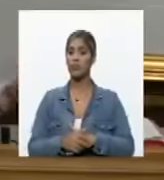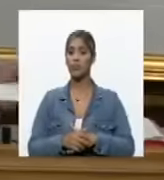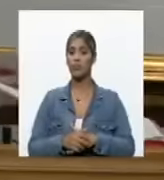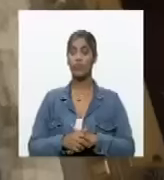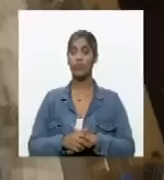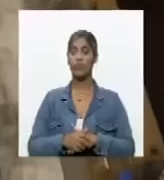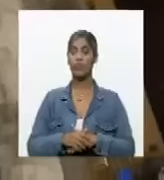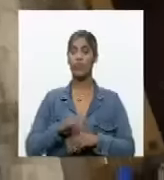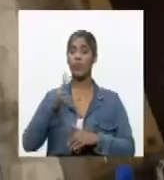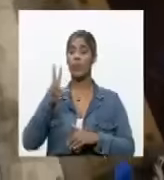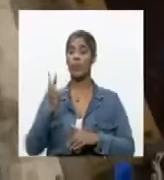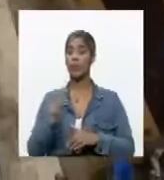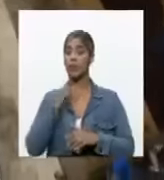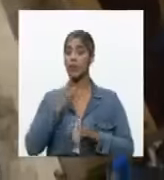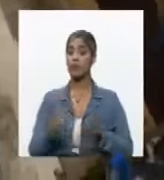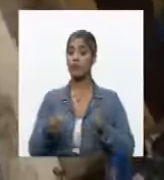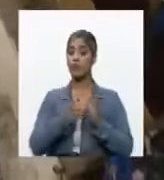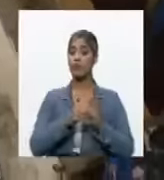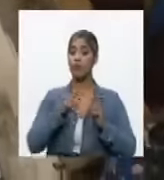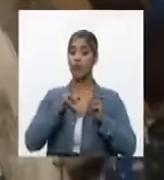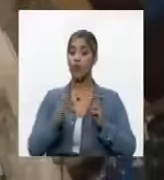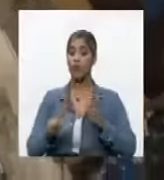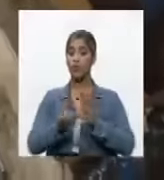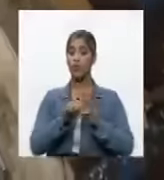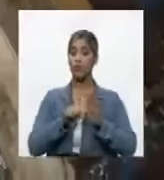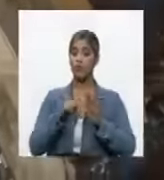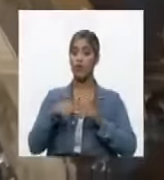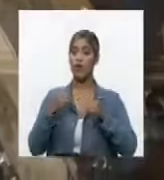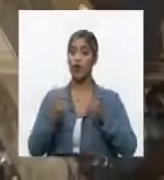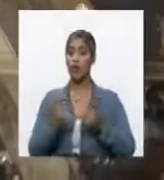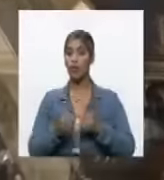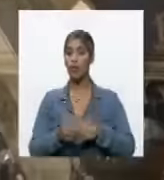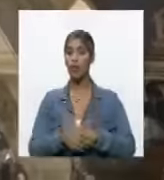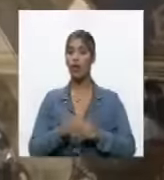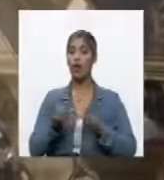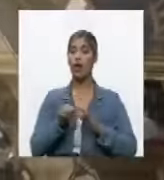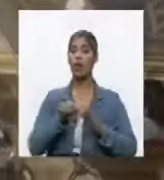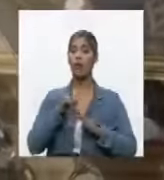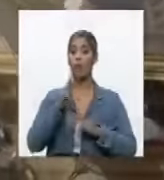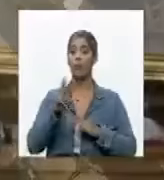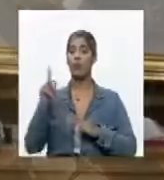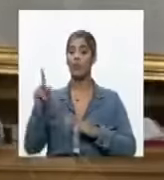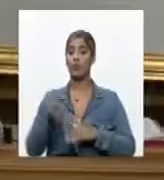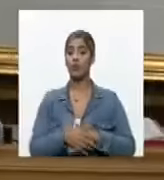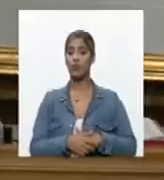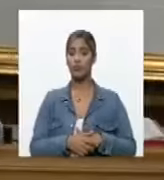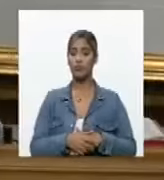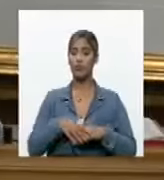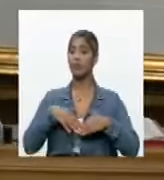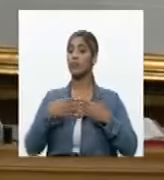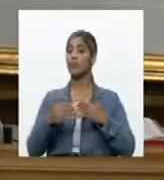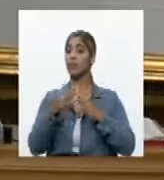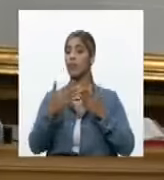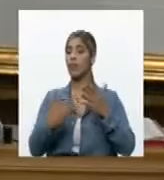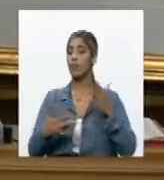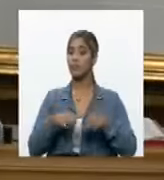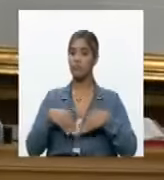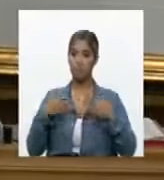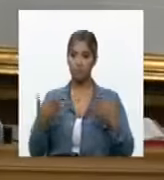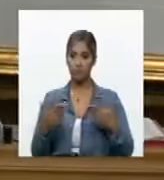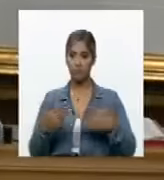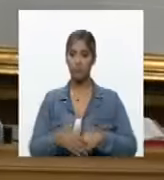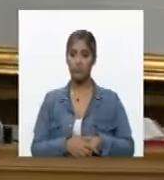Vigésimo. Se propone aprobar la incorporación de un nuevo epígrafe que pasa a ser el epígrafe del artículo 21, el cual queda redactado en los